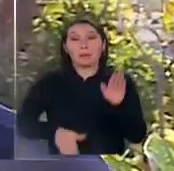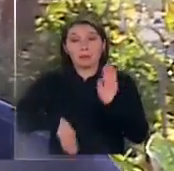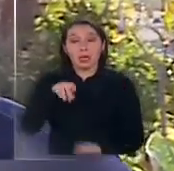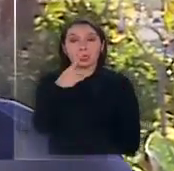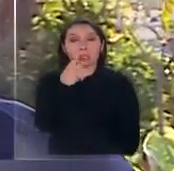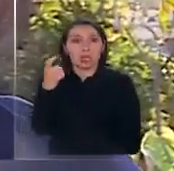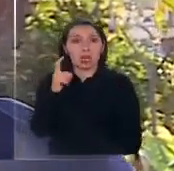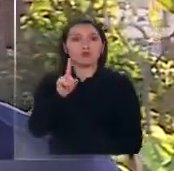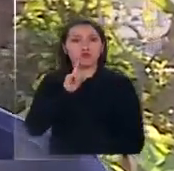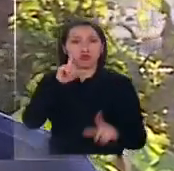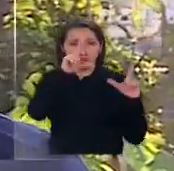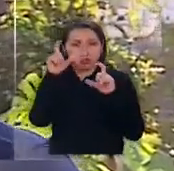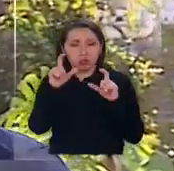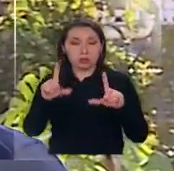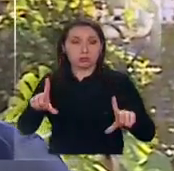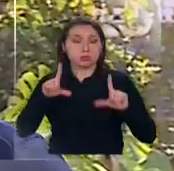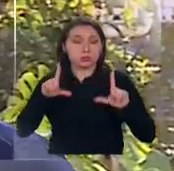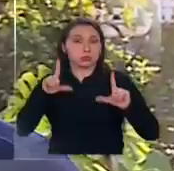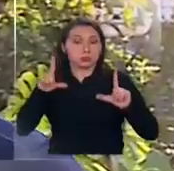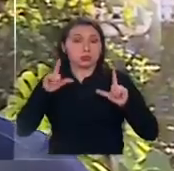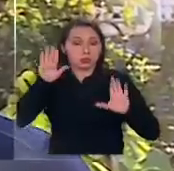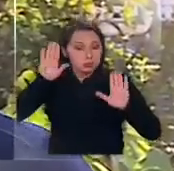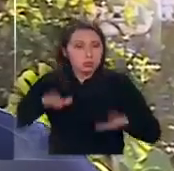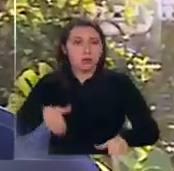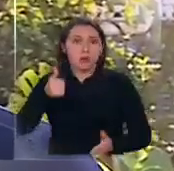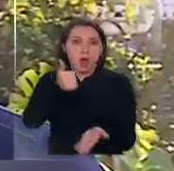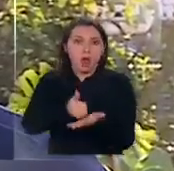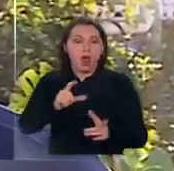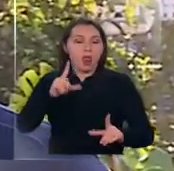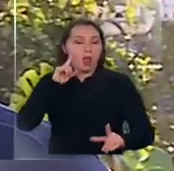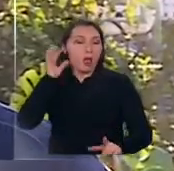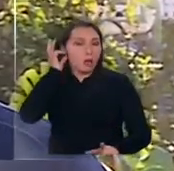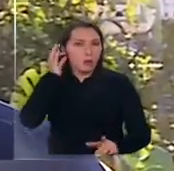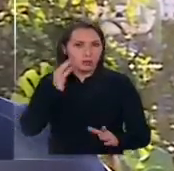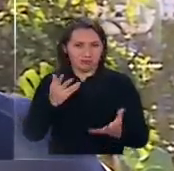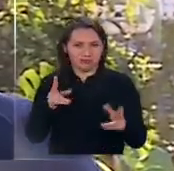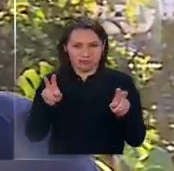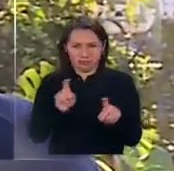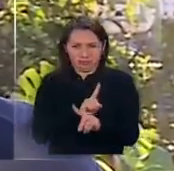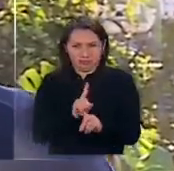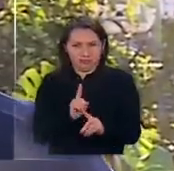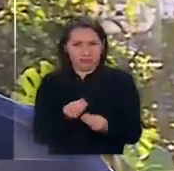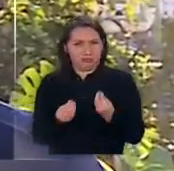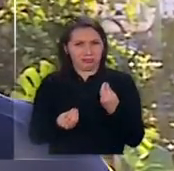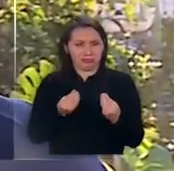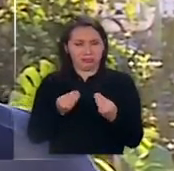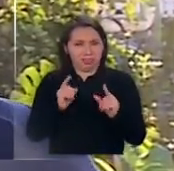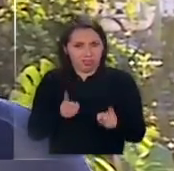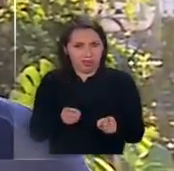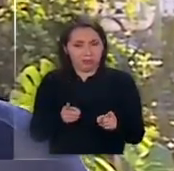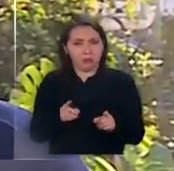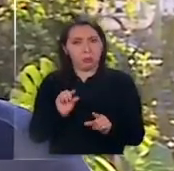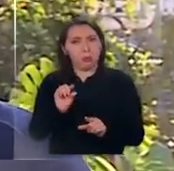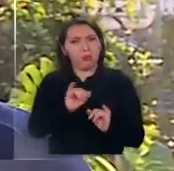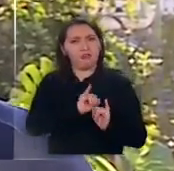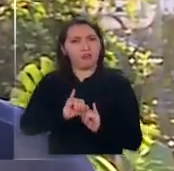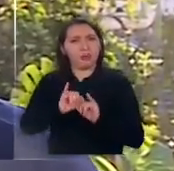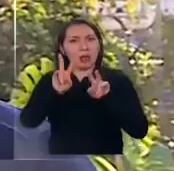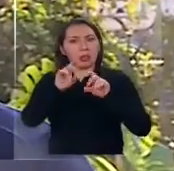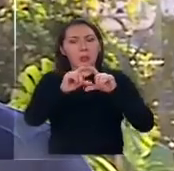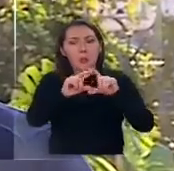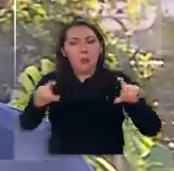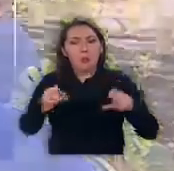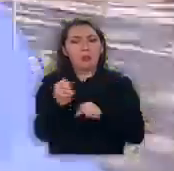fotos en las que la figura central es permanentemente la alcaldesa, en un contexto en el que de verdad no se justifica y además con muy poca información respecto